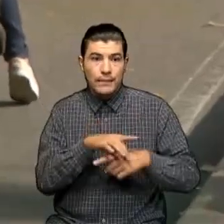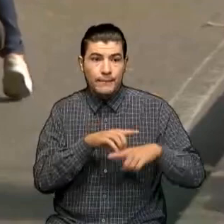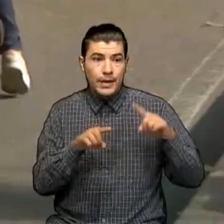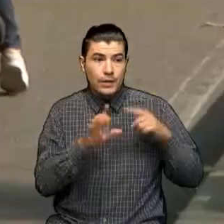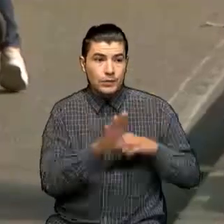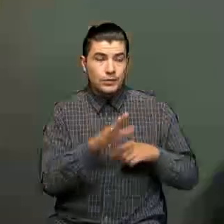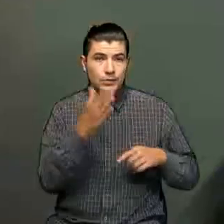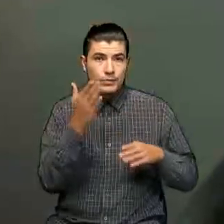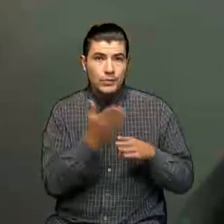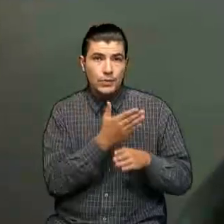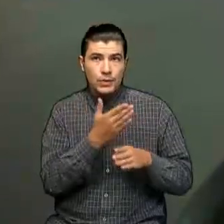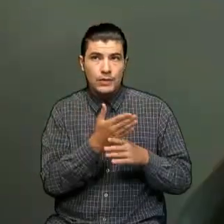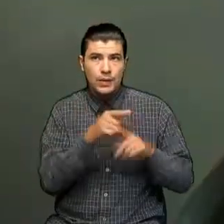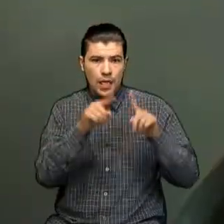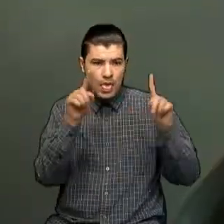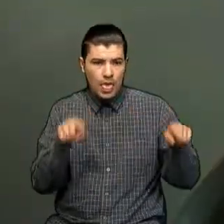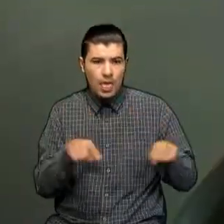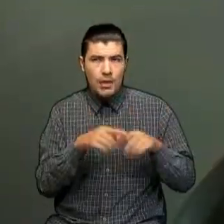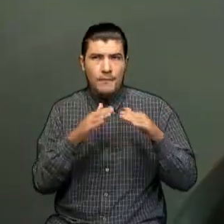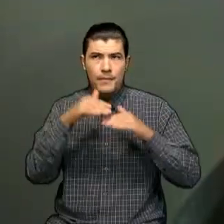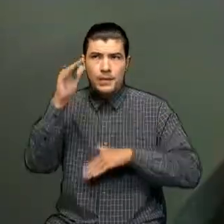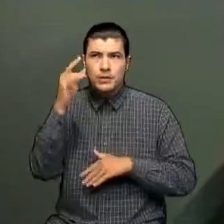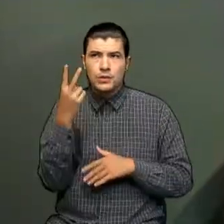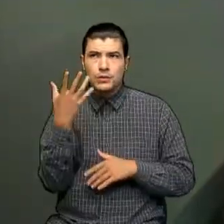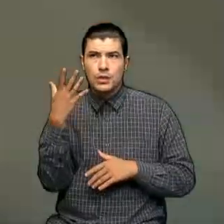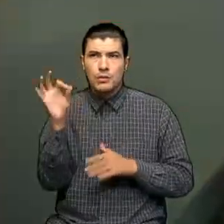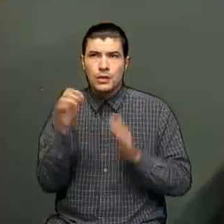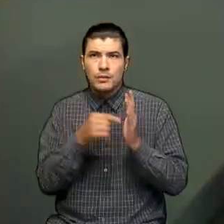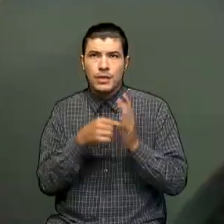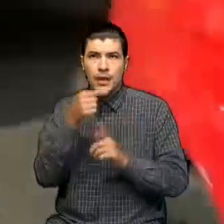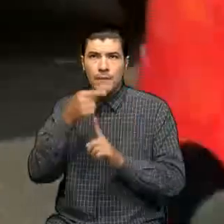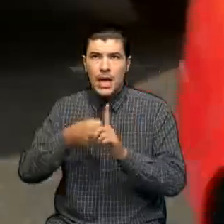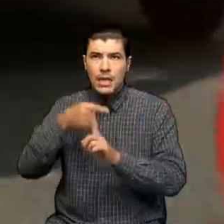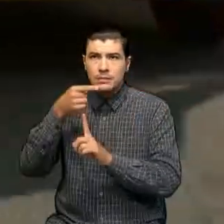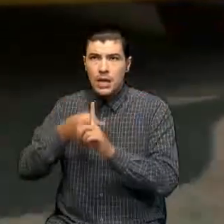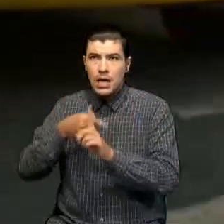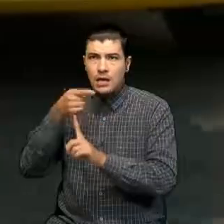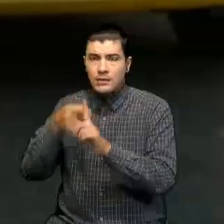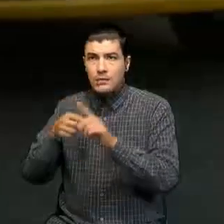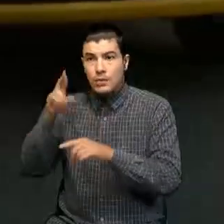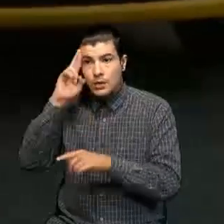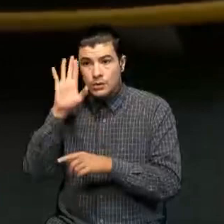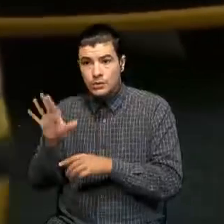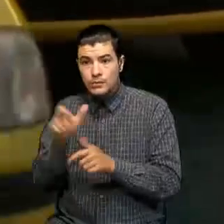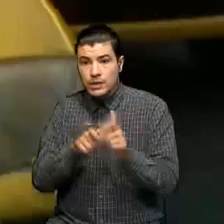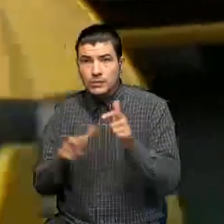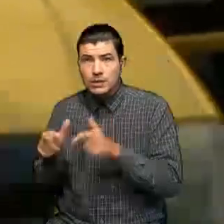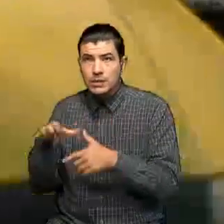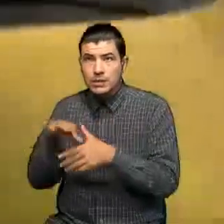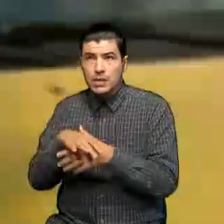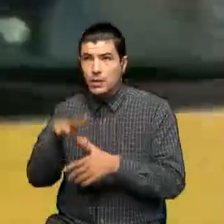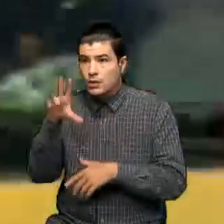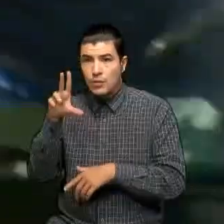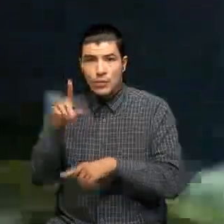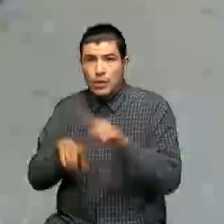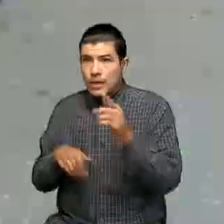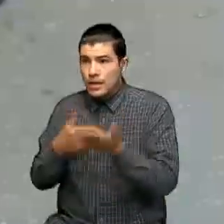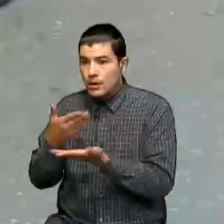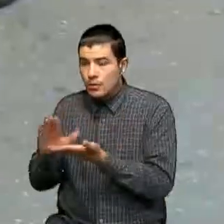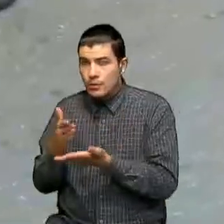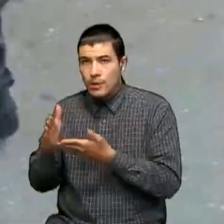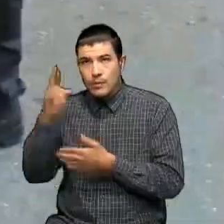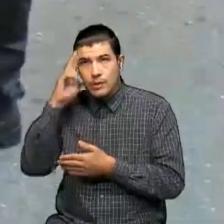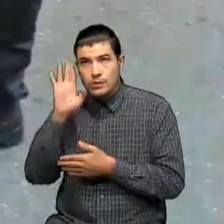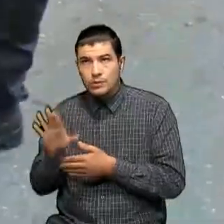en que el precio de la tarjeta está sobre los 250 mil pesos mensuales lo que ha hecho que muchos taxistas no puedan adquirirla y por ende en los operativos